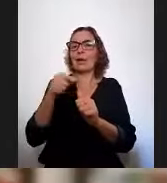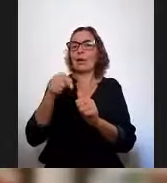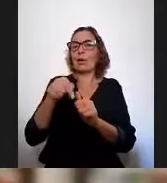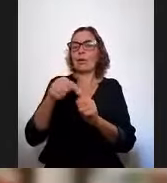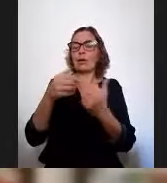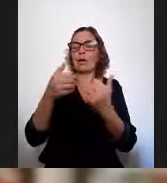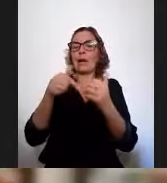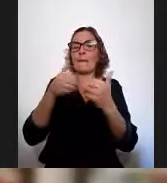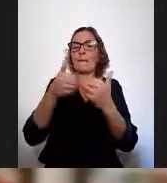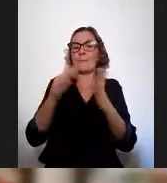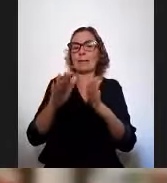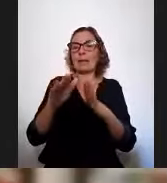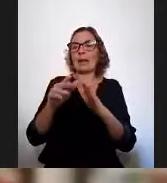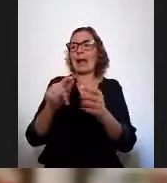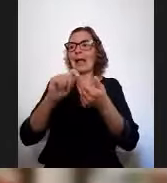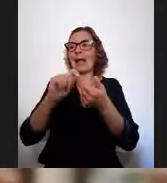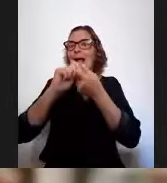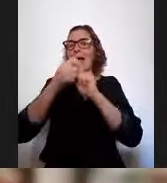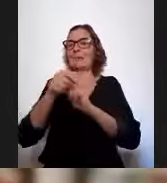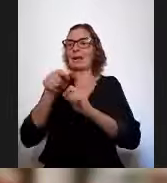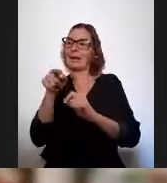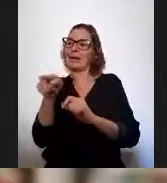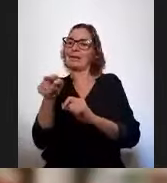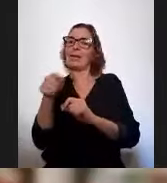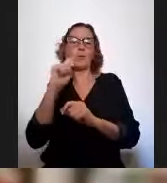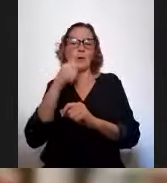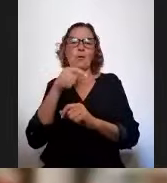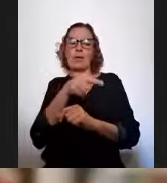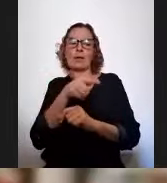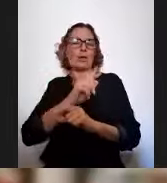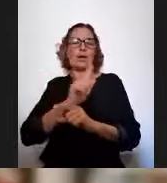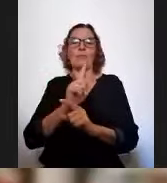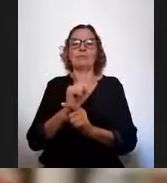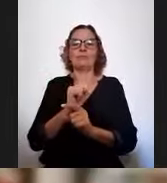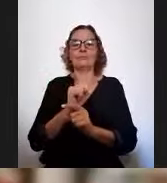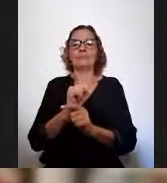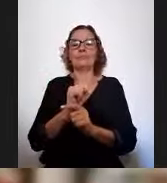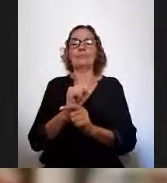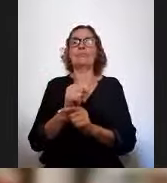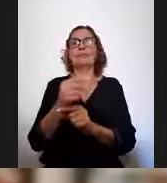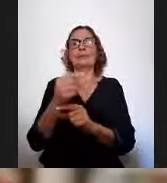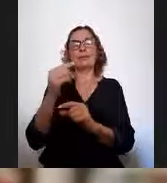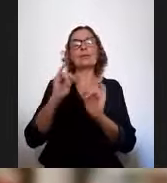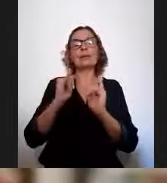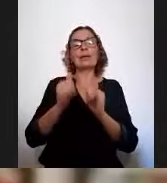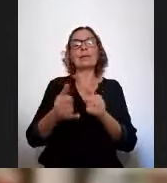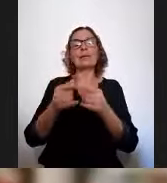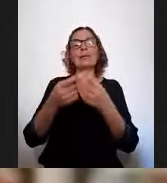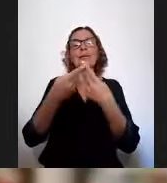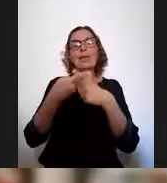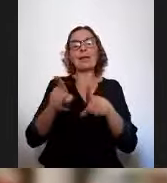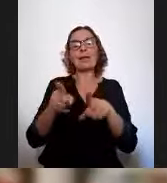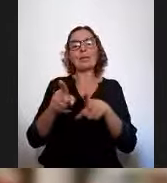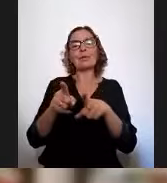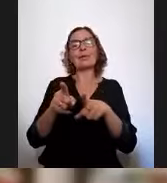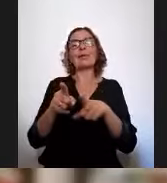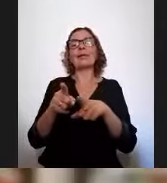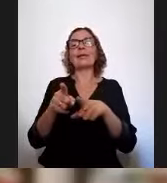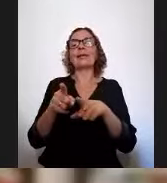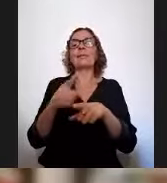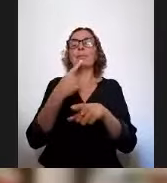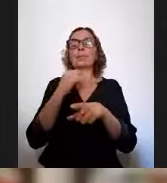a utilizar este en lugar de este otro. Tenemos que diferenciarnos. Si